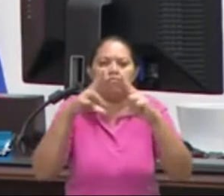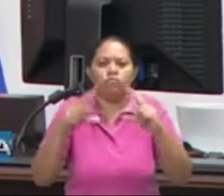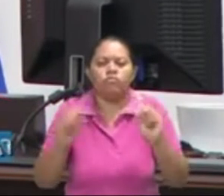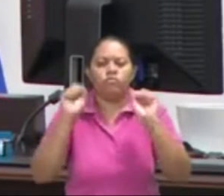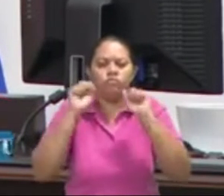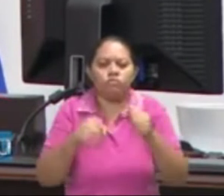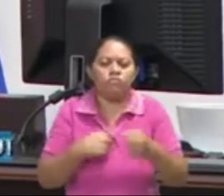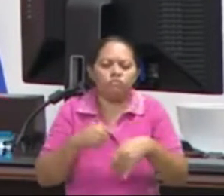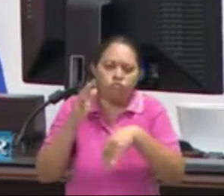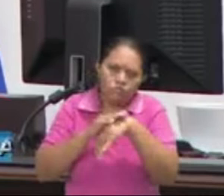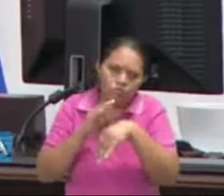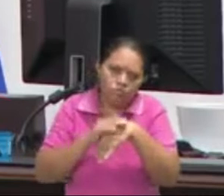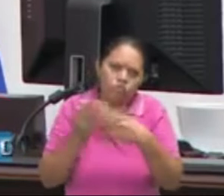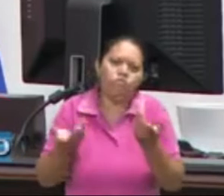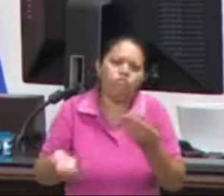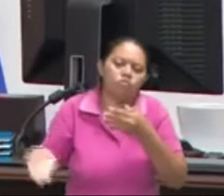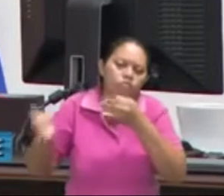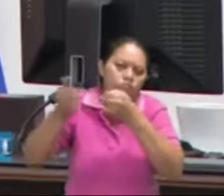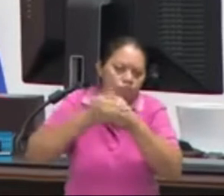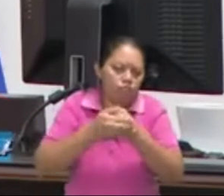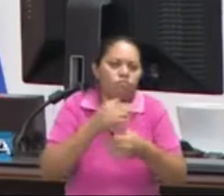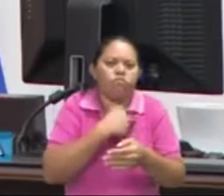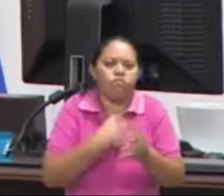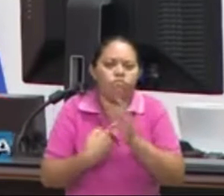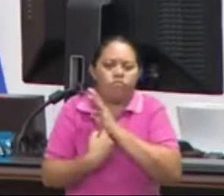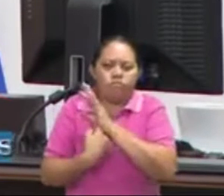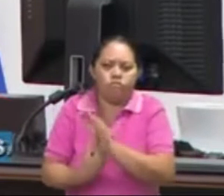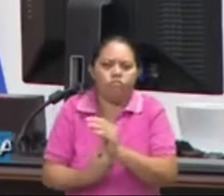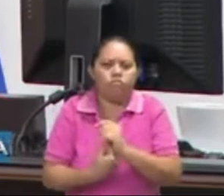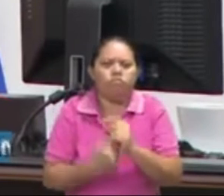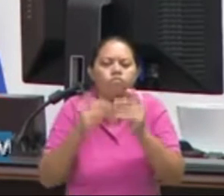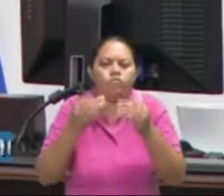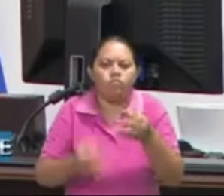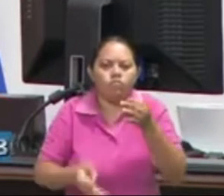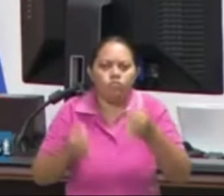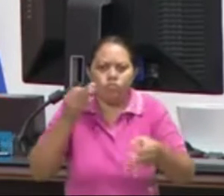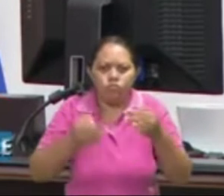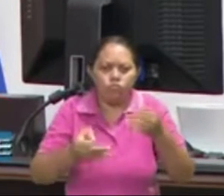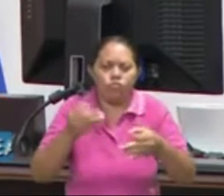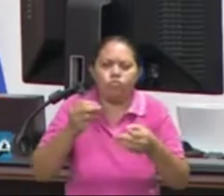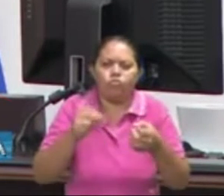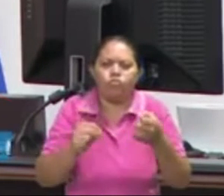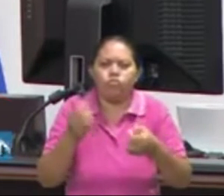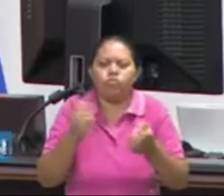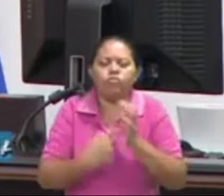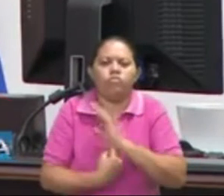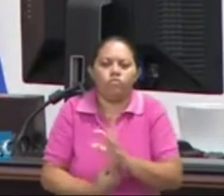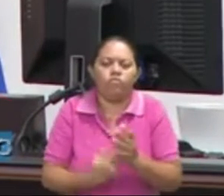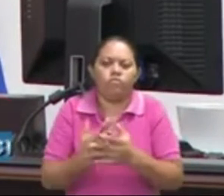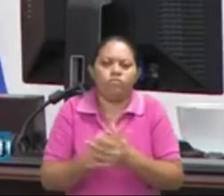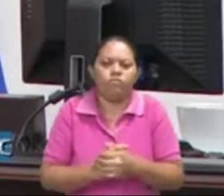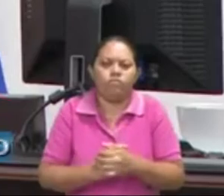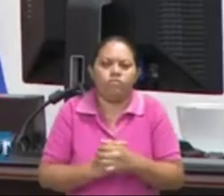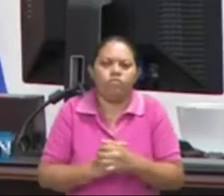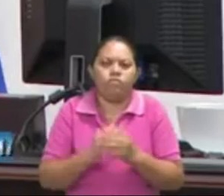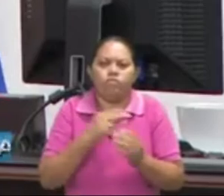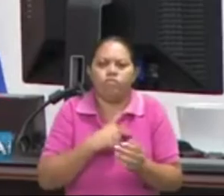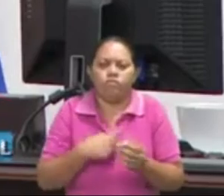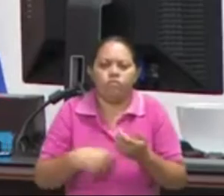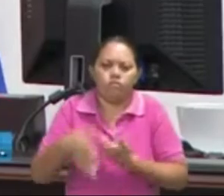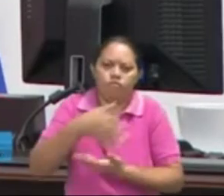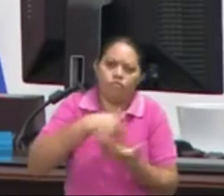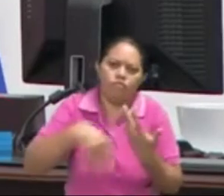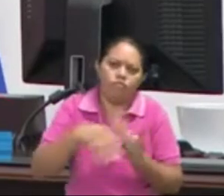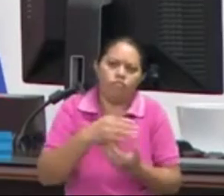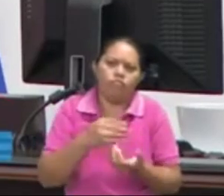se solicita la cancelación de la personalidad jurídica de las entidades